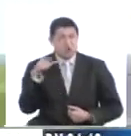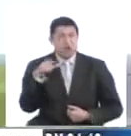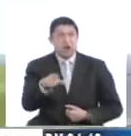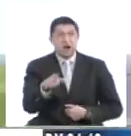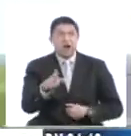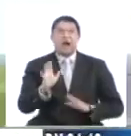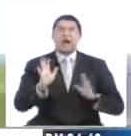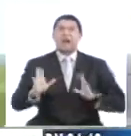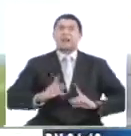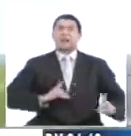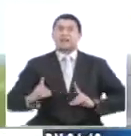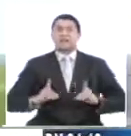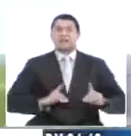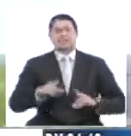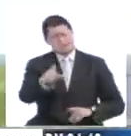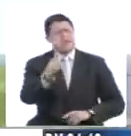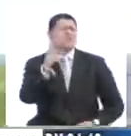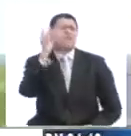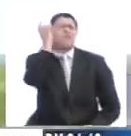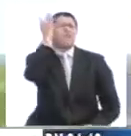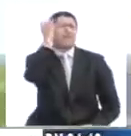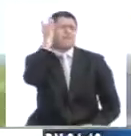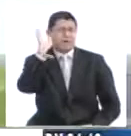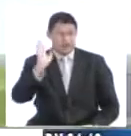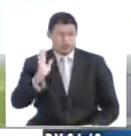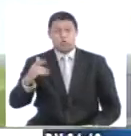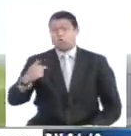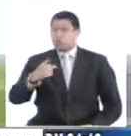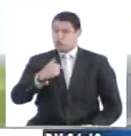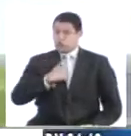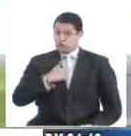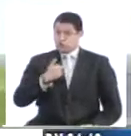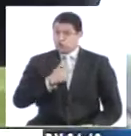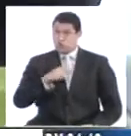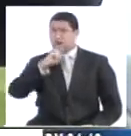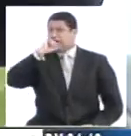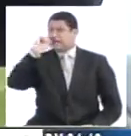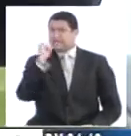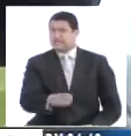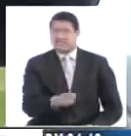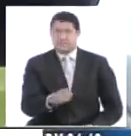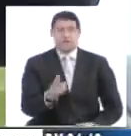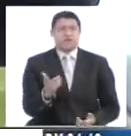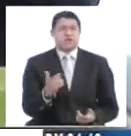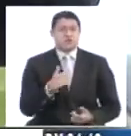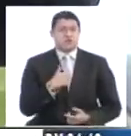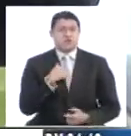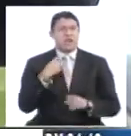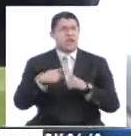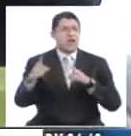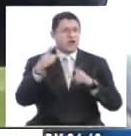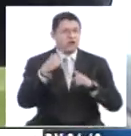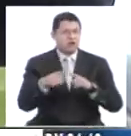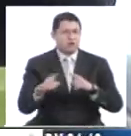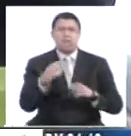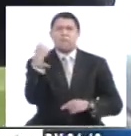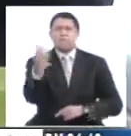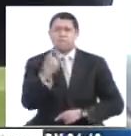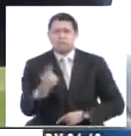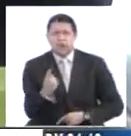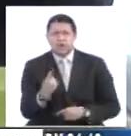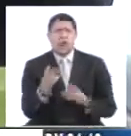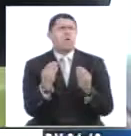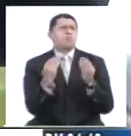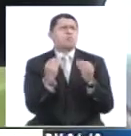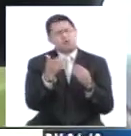el ámbito de los mira yo soy enemigo de las cosas que las américas que existen muchas